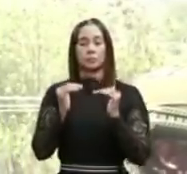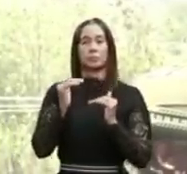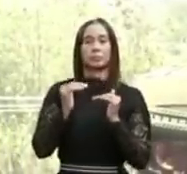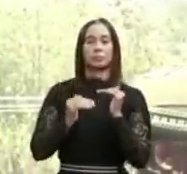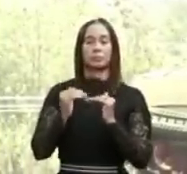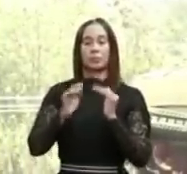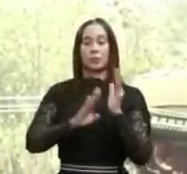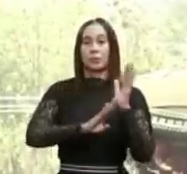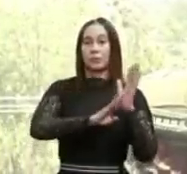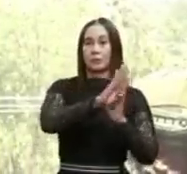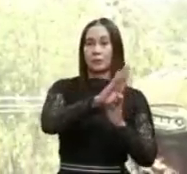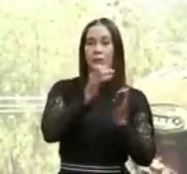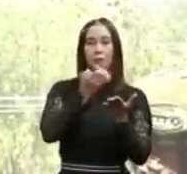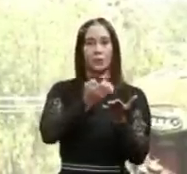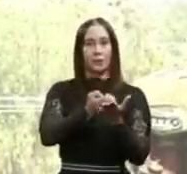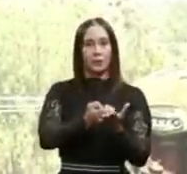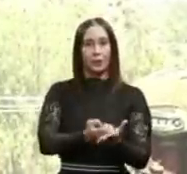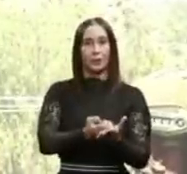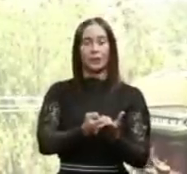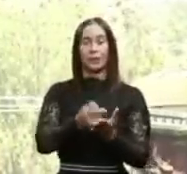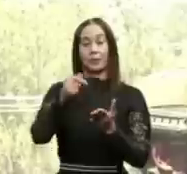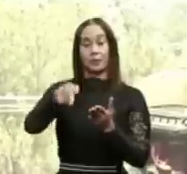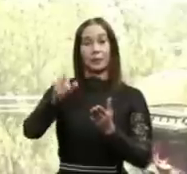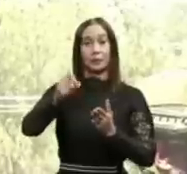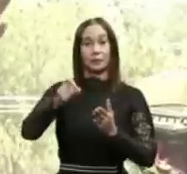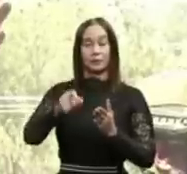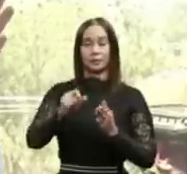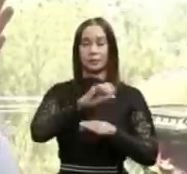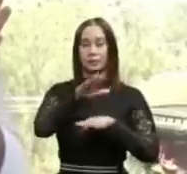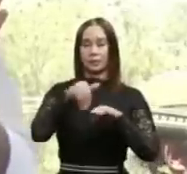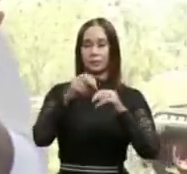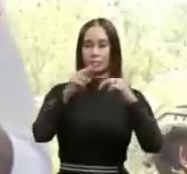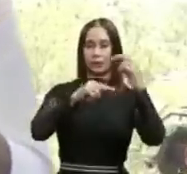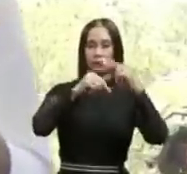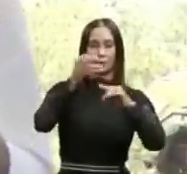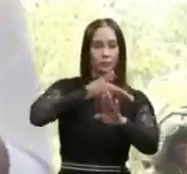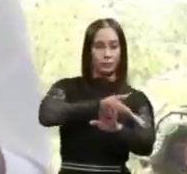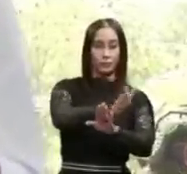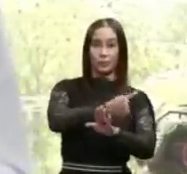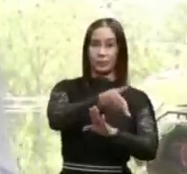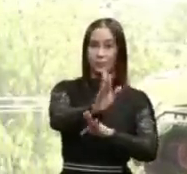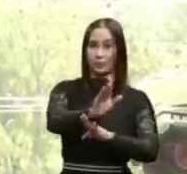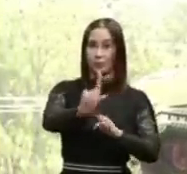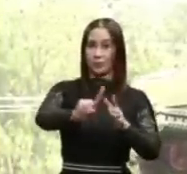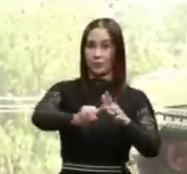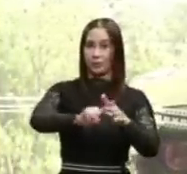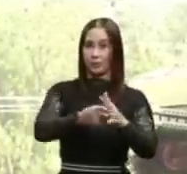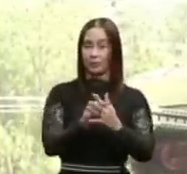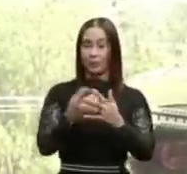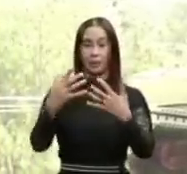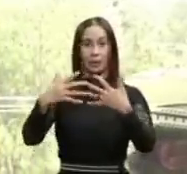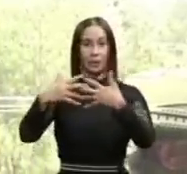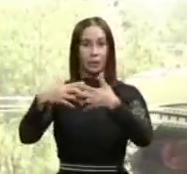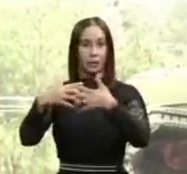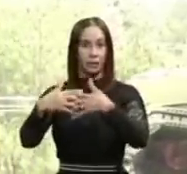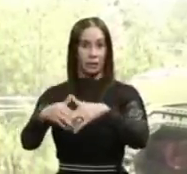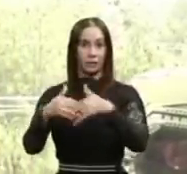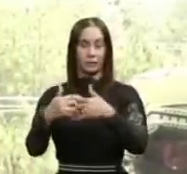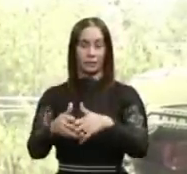entre el desarrollo económico que tienen que ver las infraestructuras, pero también las iniciativas empresariales,